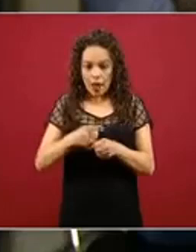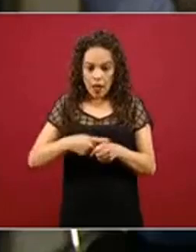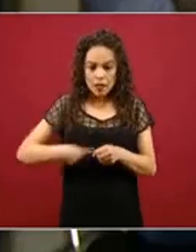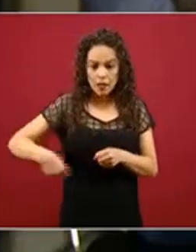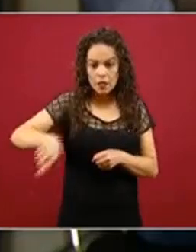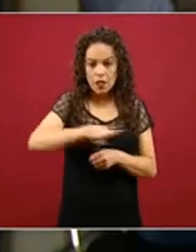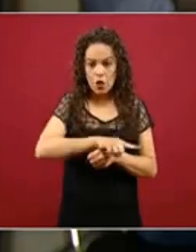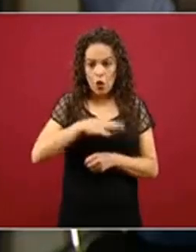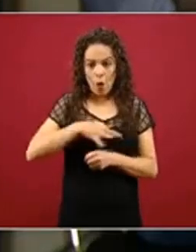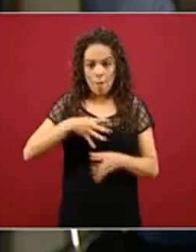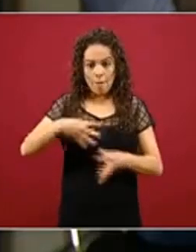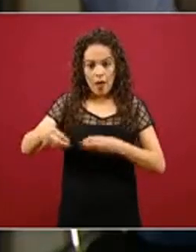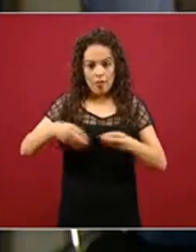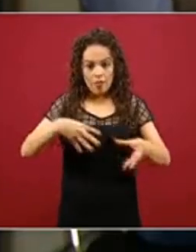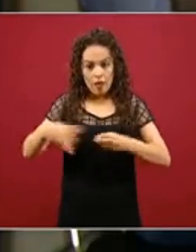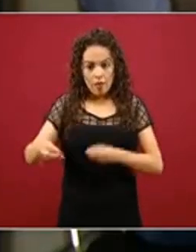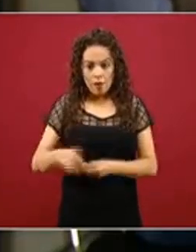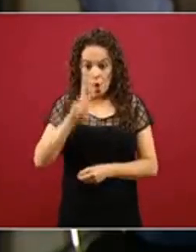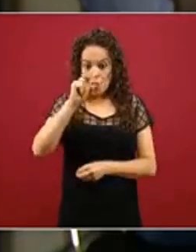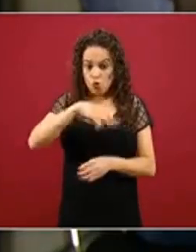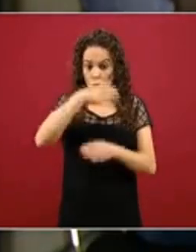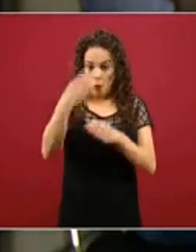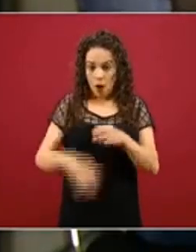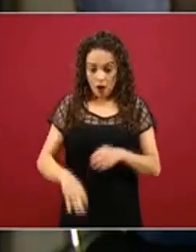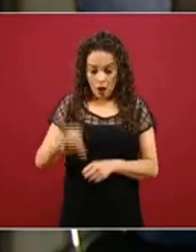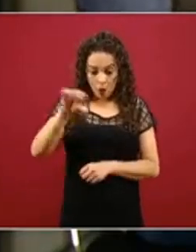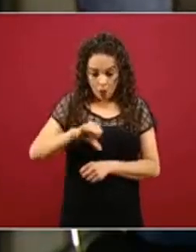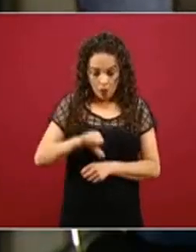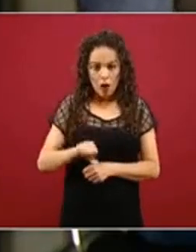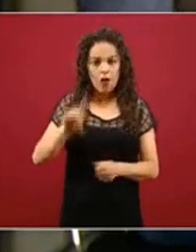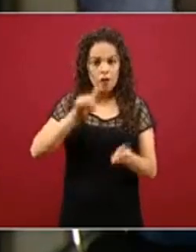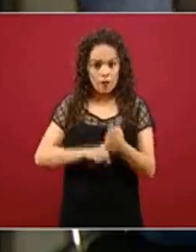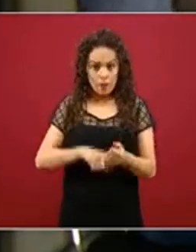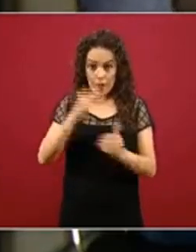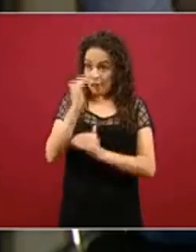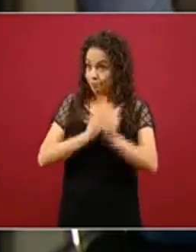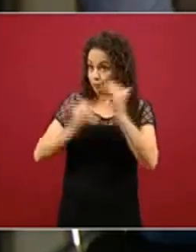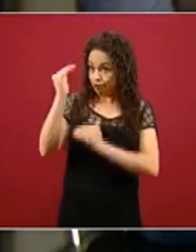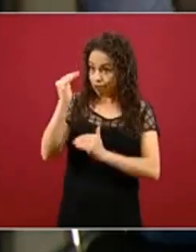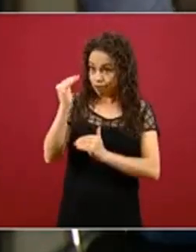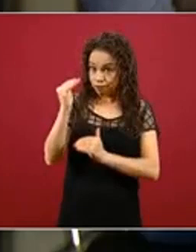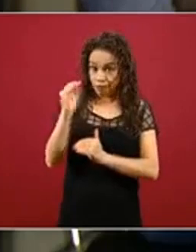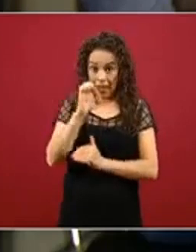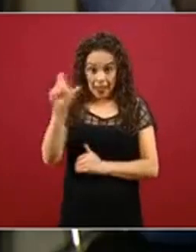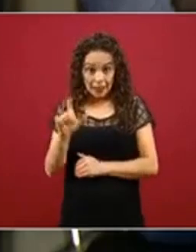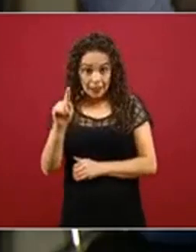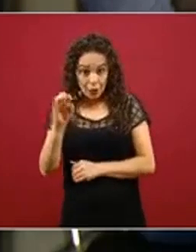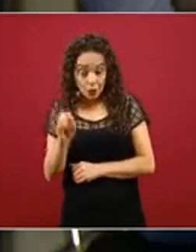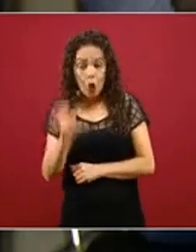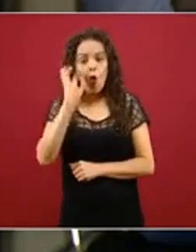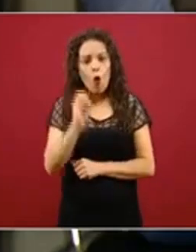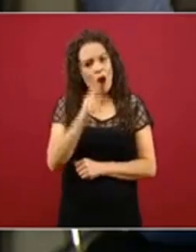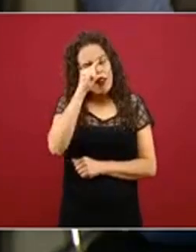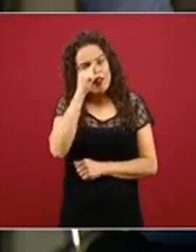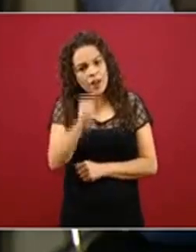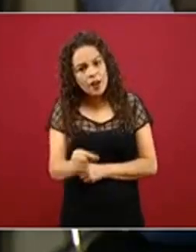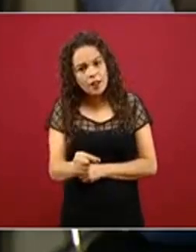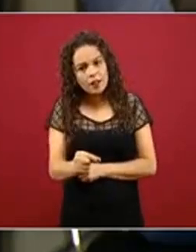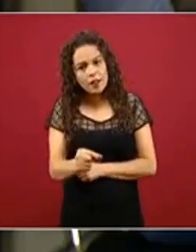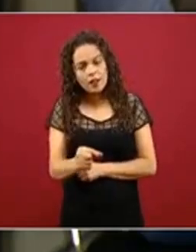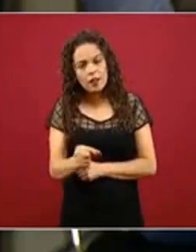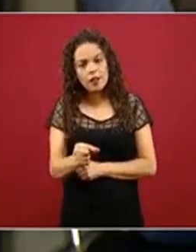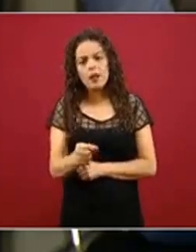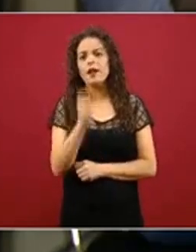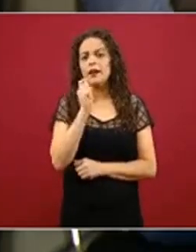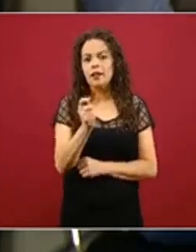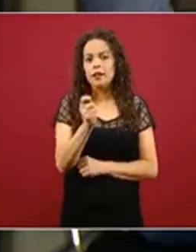pandemia no haya terminado este día o es una falla en las medidas de mitigación?